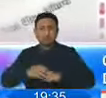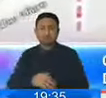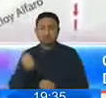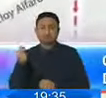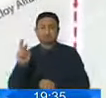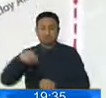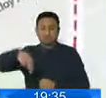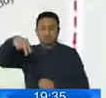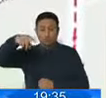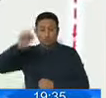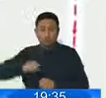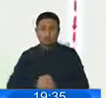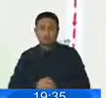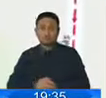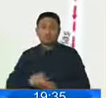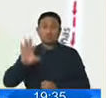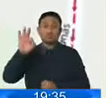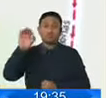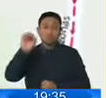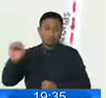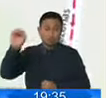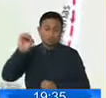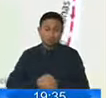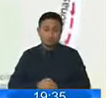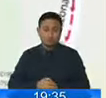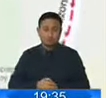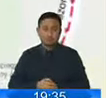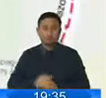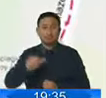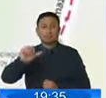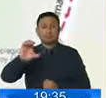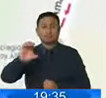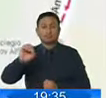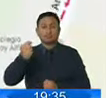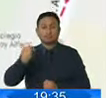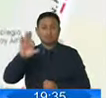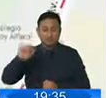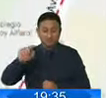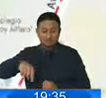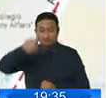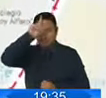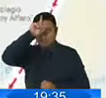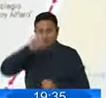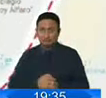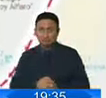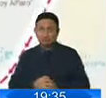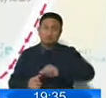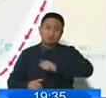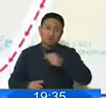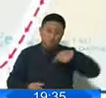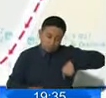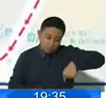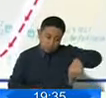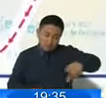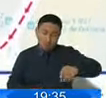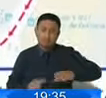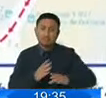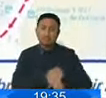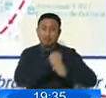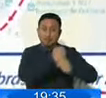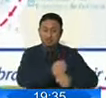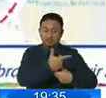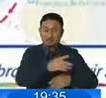norte, usted puede tomar la avenida 9 de Octubre, la Mariano Acosta y Alemania. Y en el sentido oriente-occidente, la avenida Amazonas